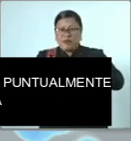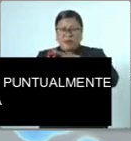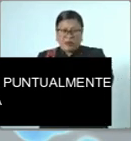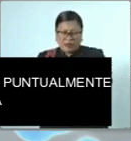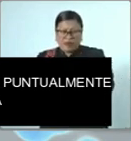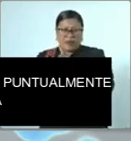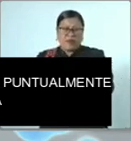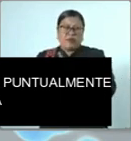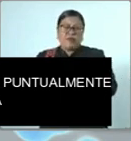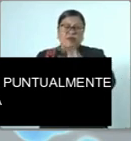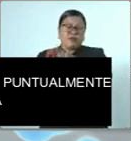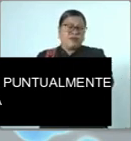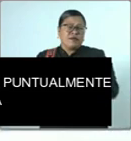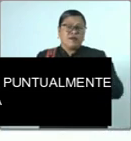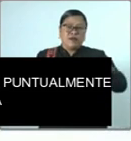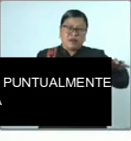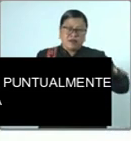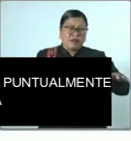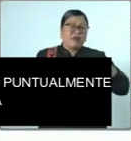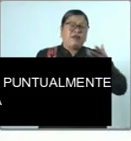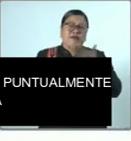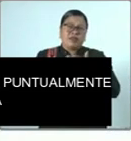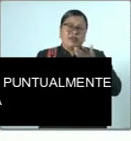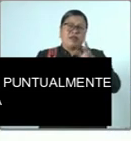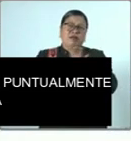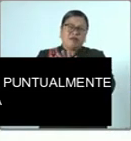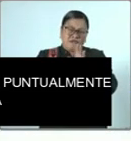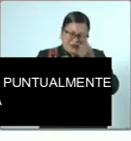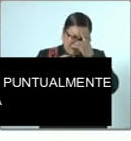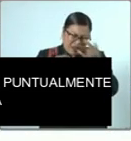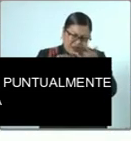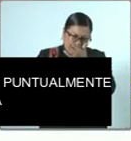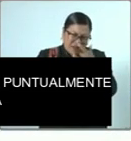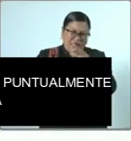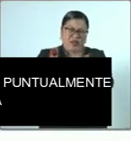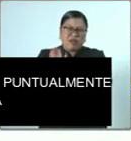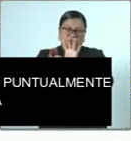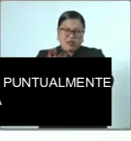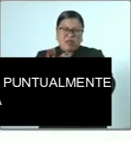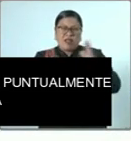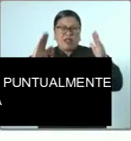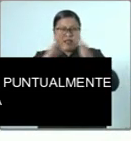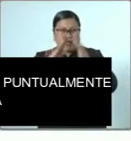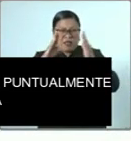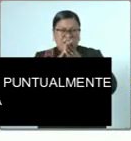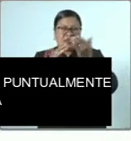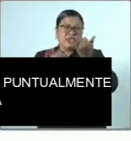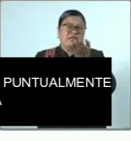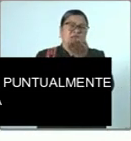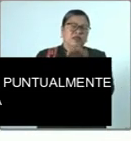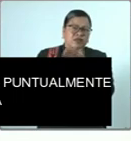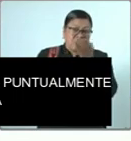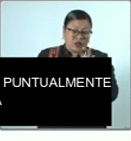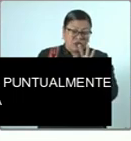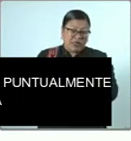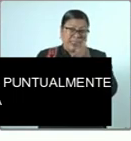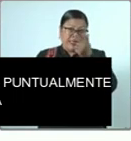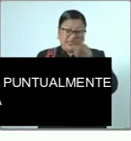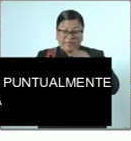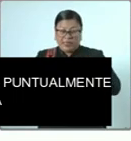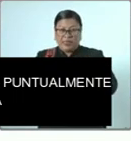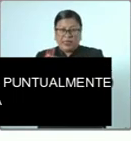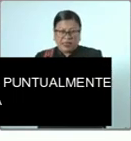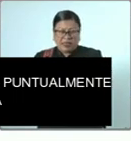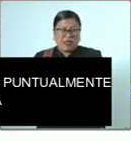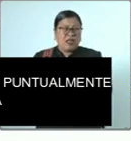en vías de comunicación, energía eléctrica, vivienda y escuelas. De estos 47 daños